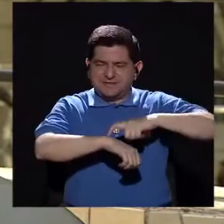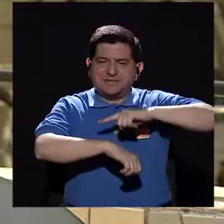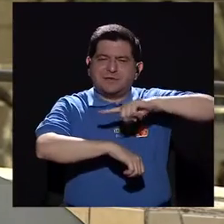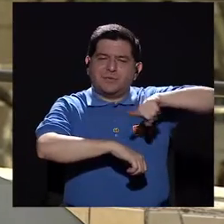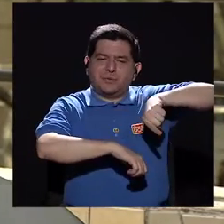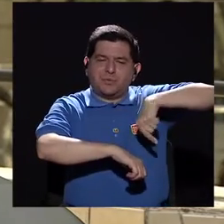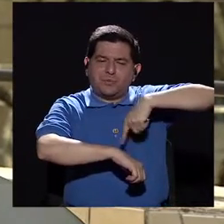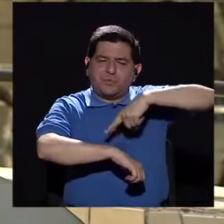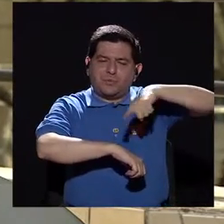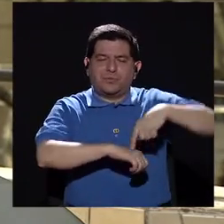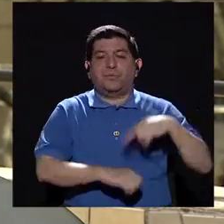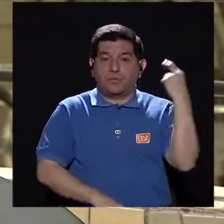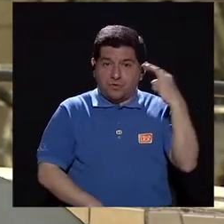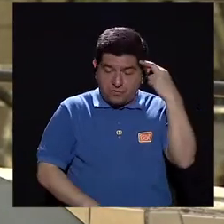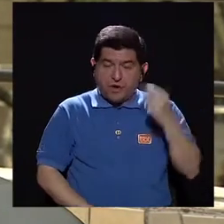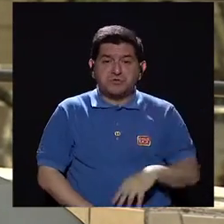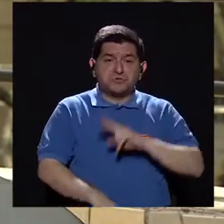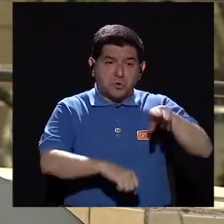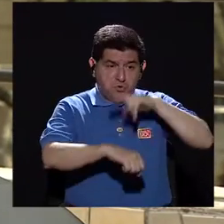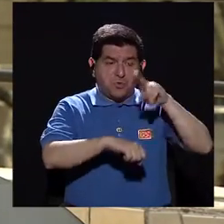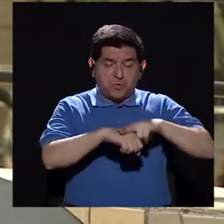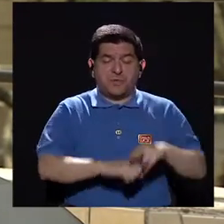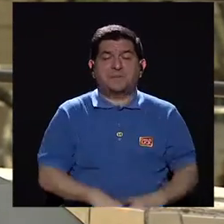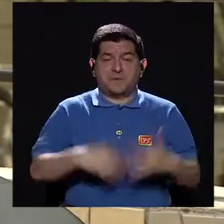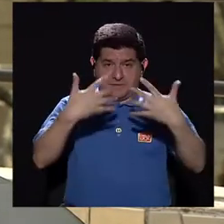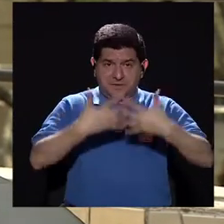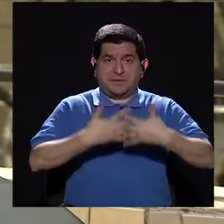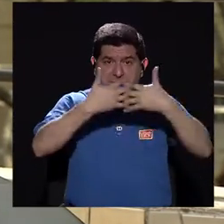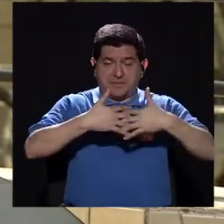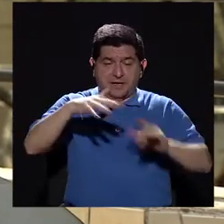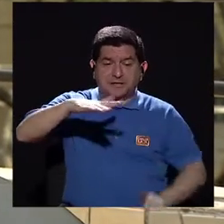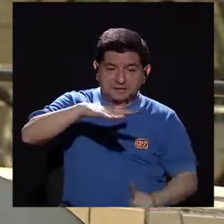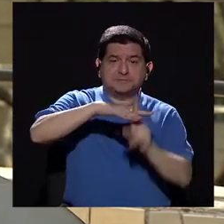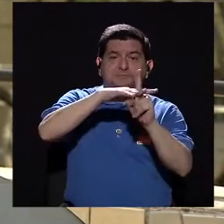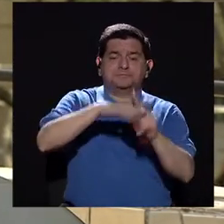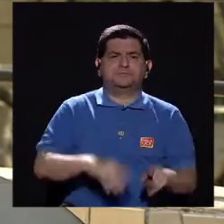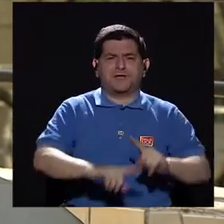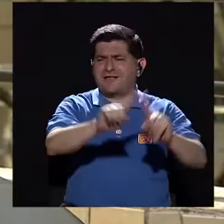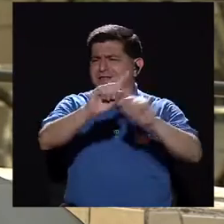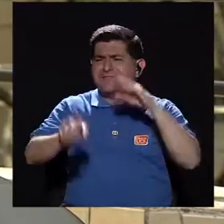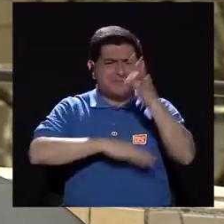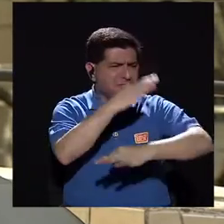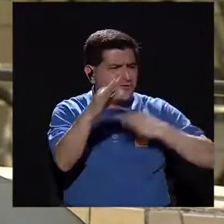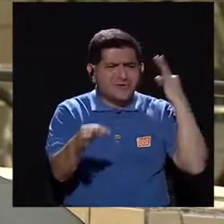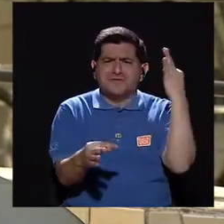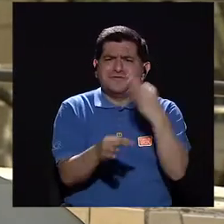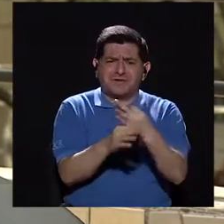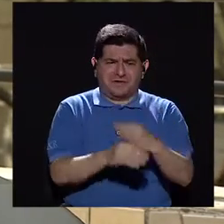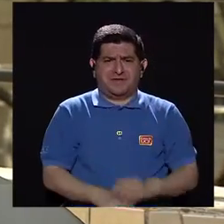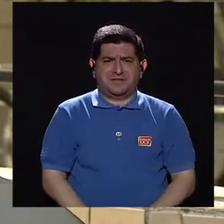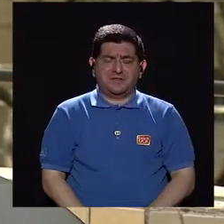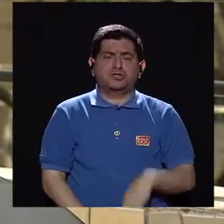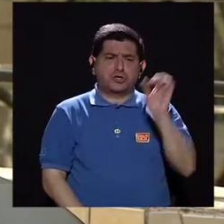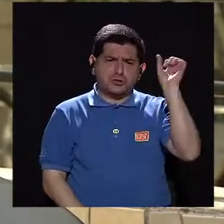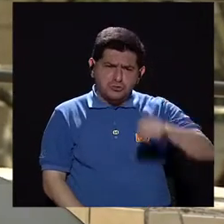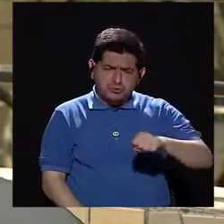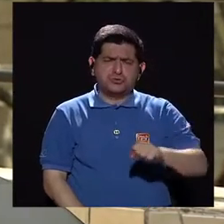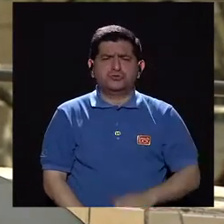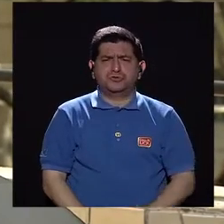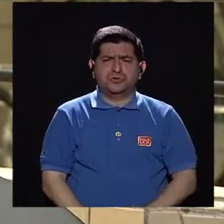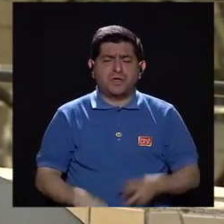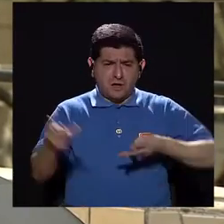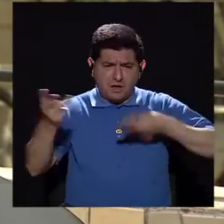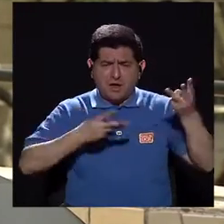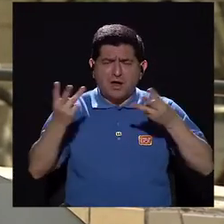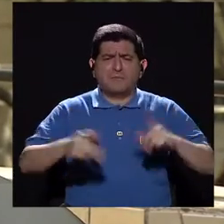tarda para extraerse la leche. Por eso se han hecho tan habituales los extractores mecánicos, ¿verdad? Hay una gran gama, en ese sentido sí